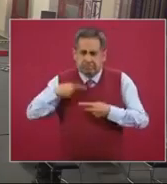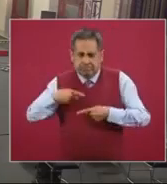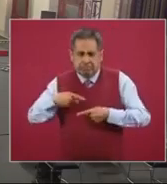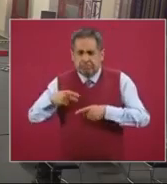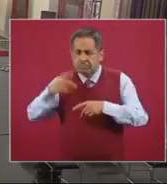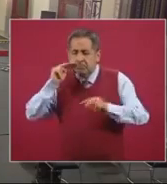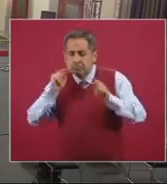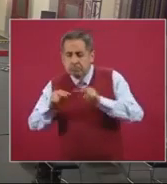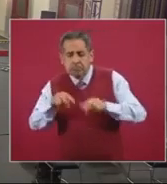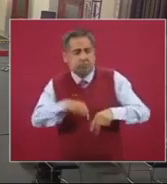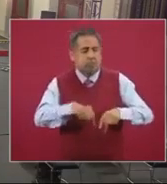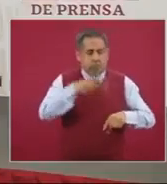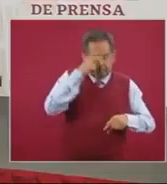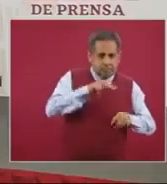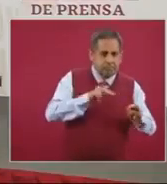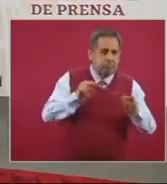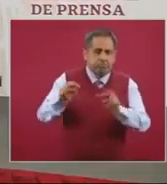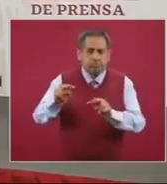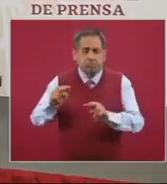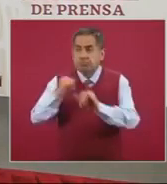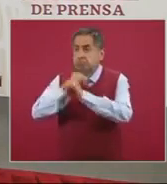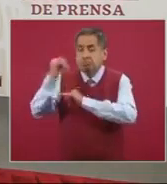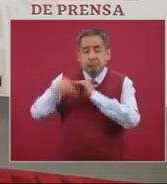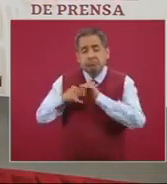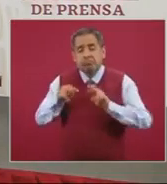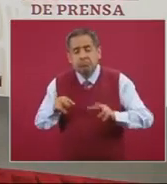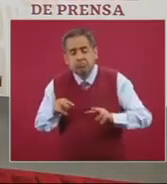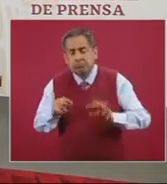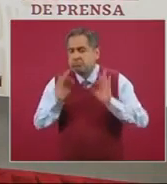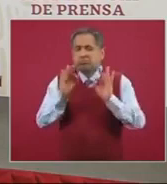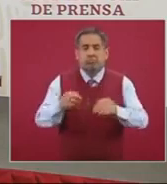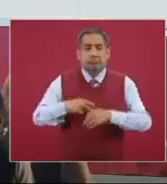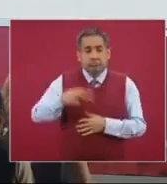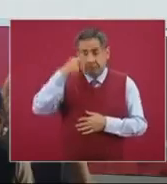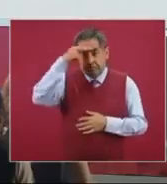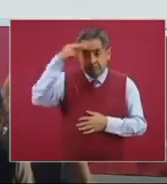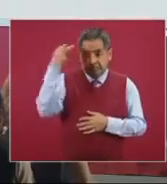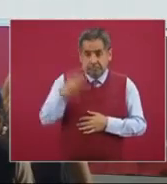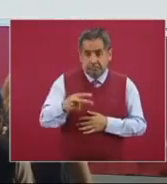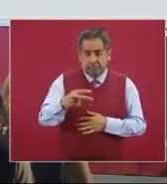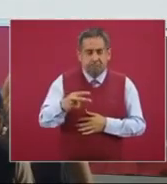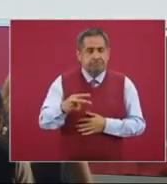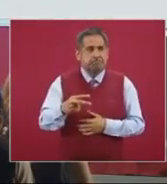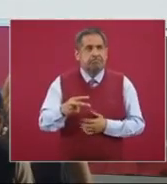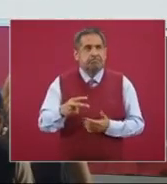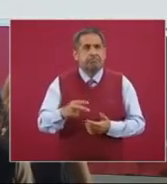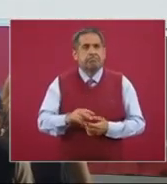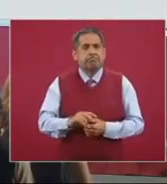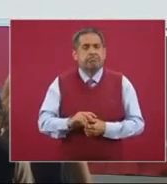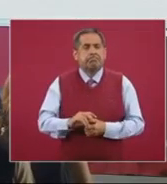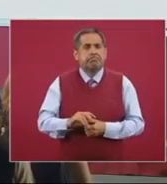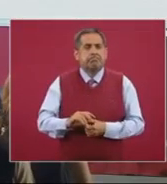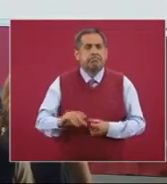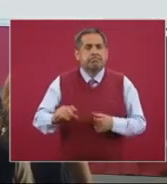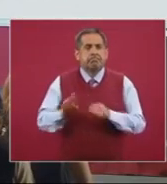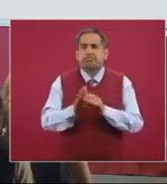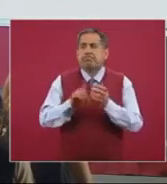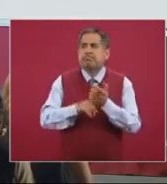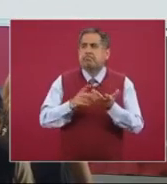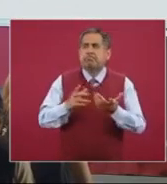de México o lo ha constatado la comunidad internacional, México no ha acudido como